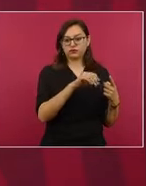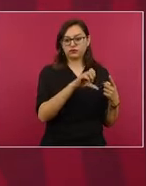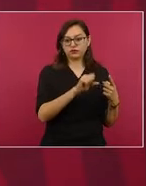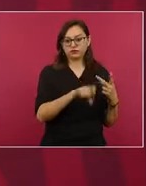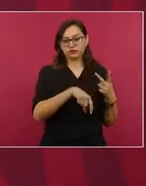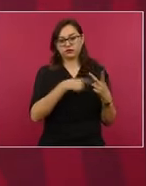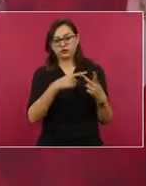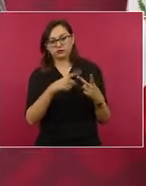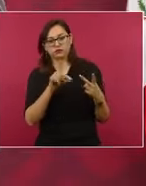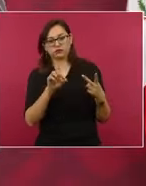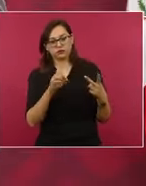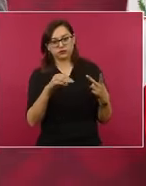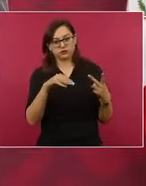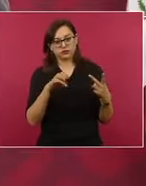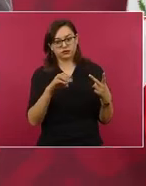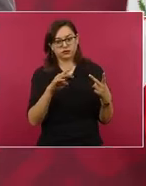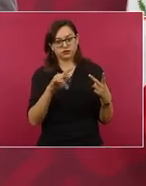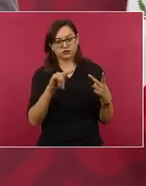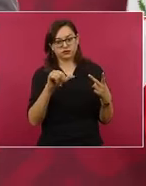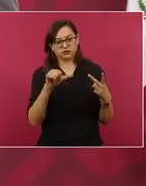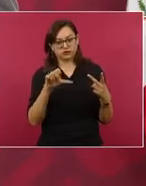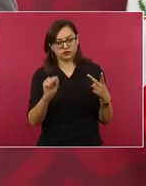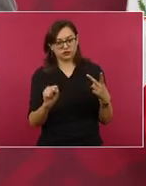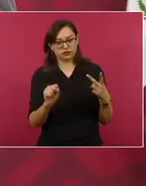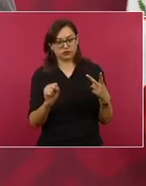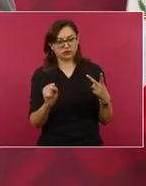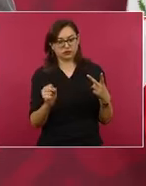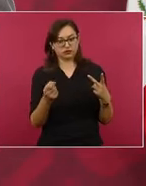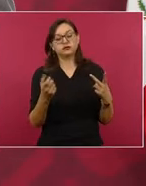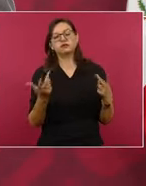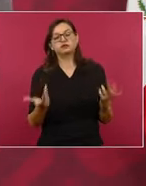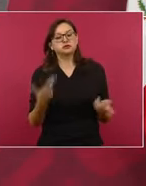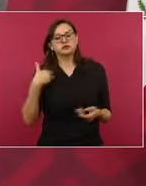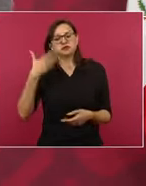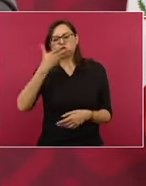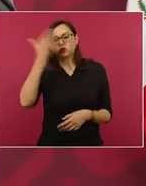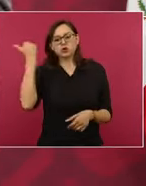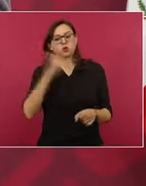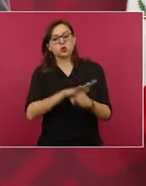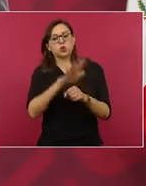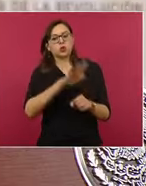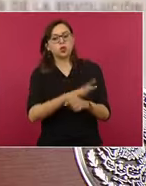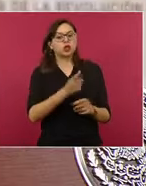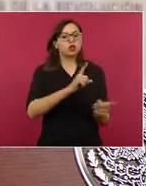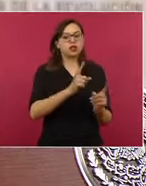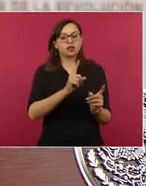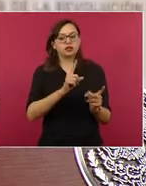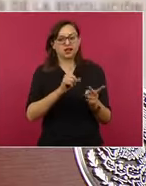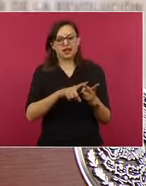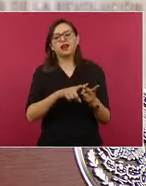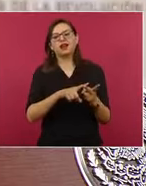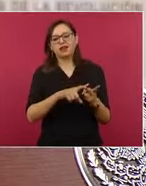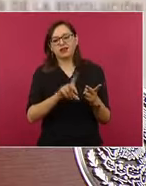sabía, y resulta que era demócrata.